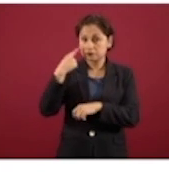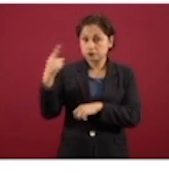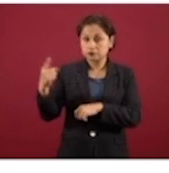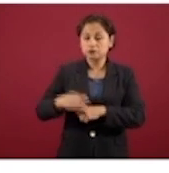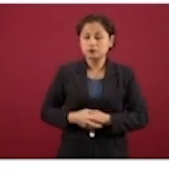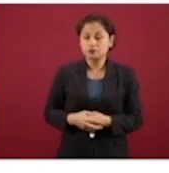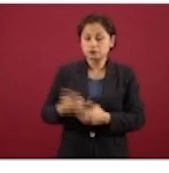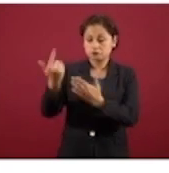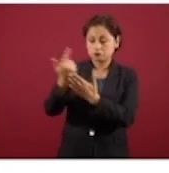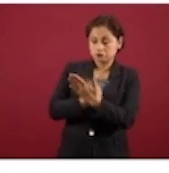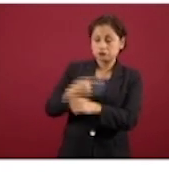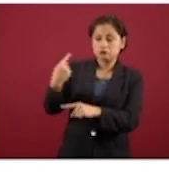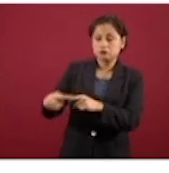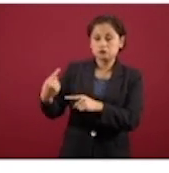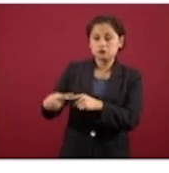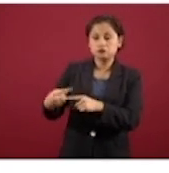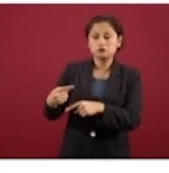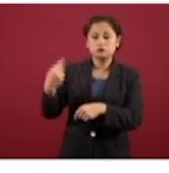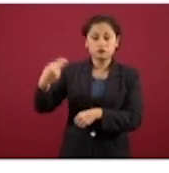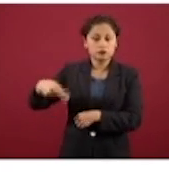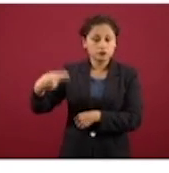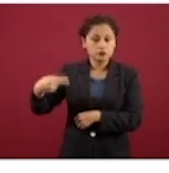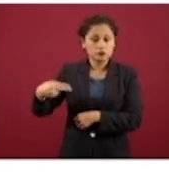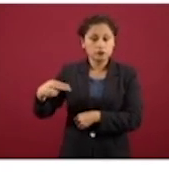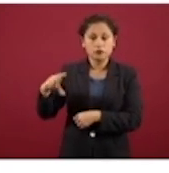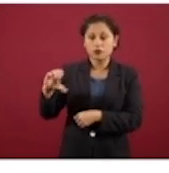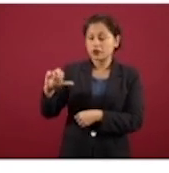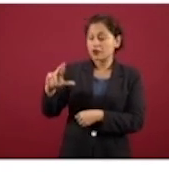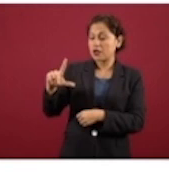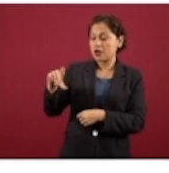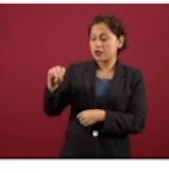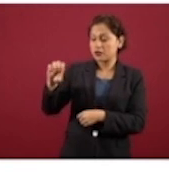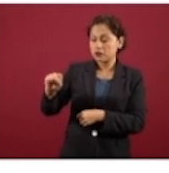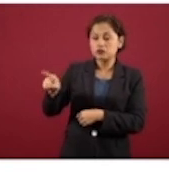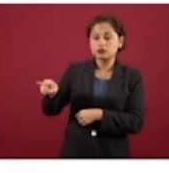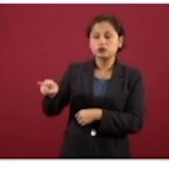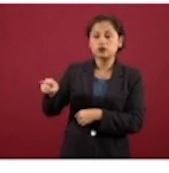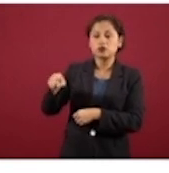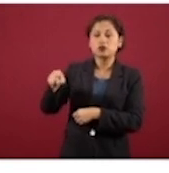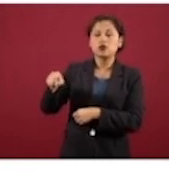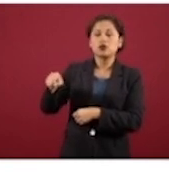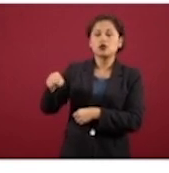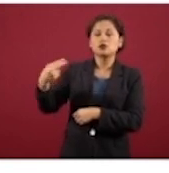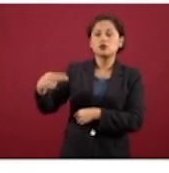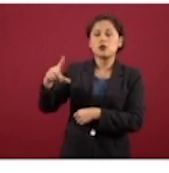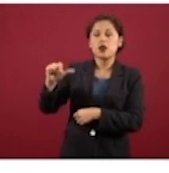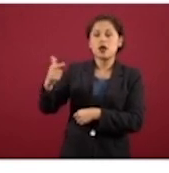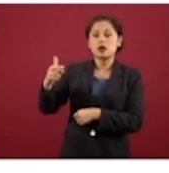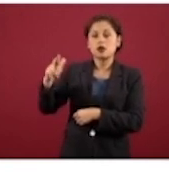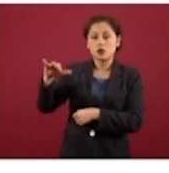se van el ingenio la gloria en úrsulo galván